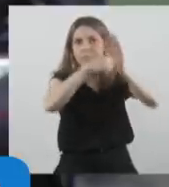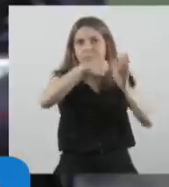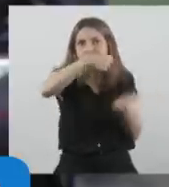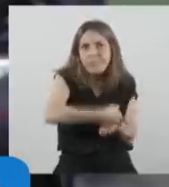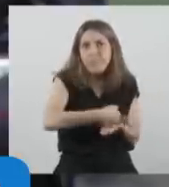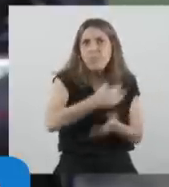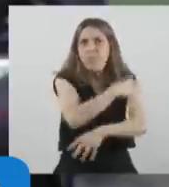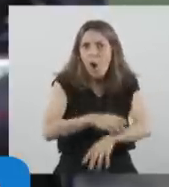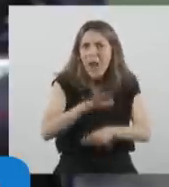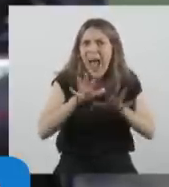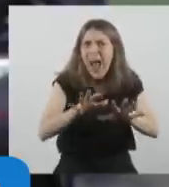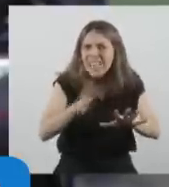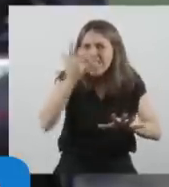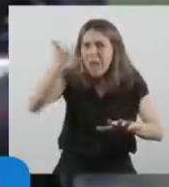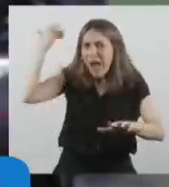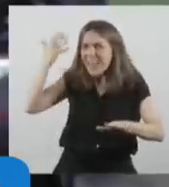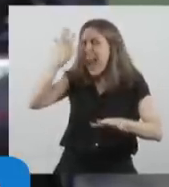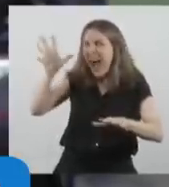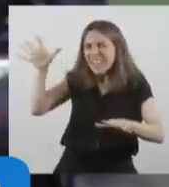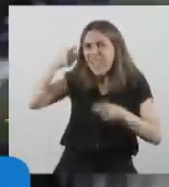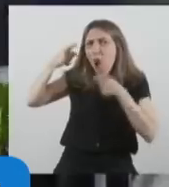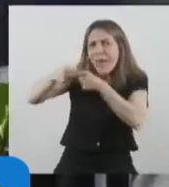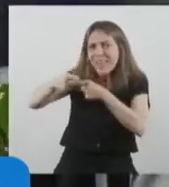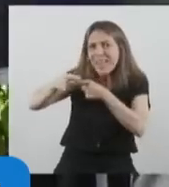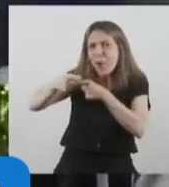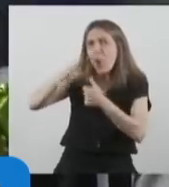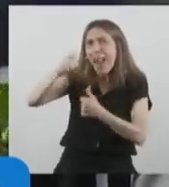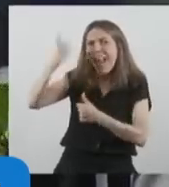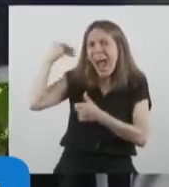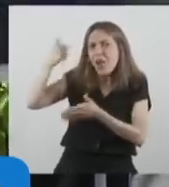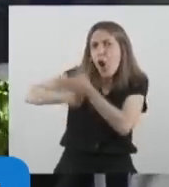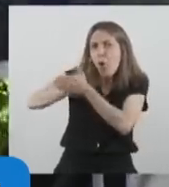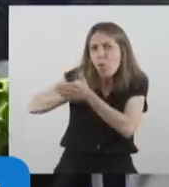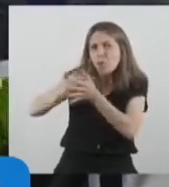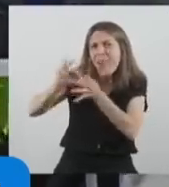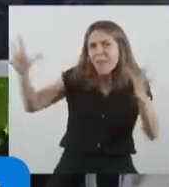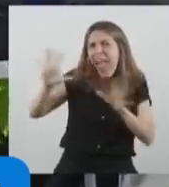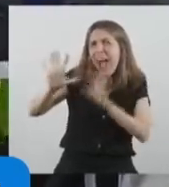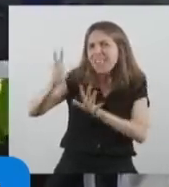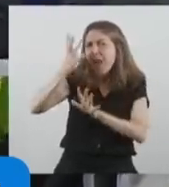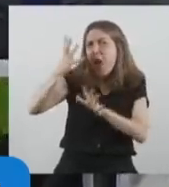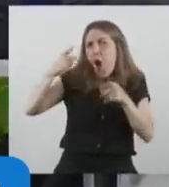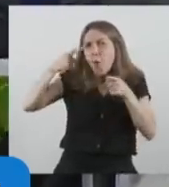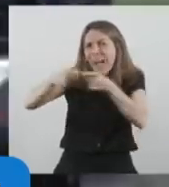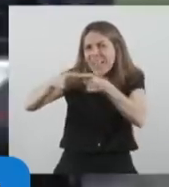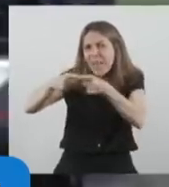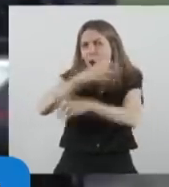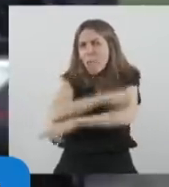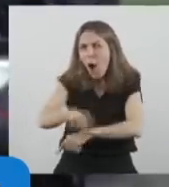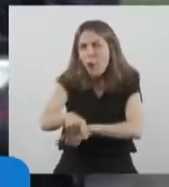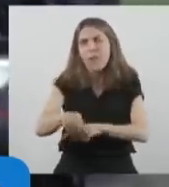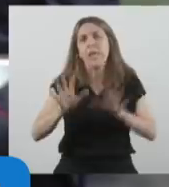martín esa es la argentina que se unió a belgrano seriamente nadie quiere es